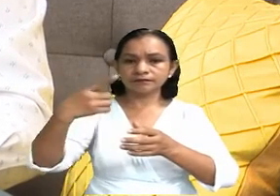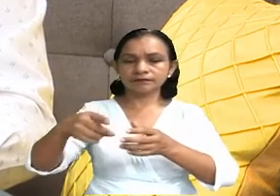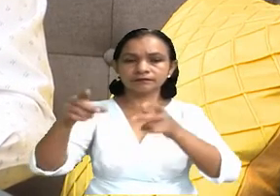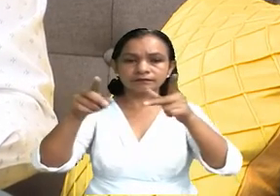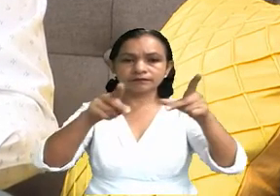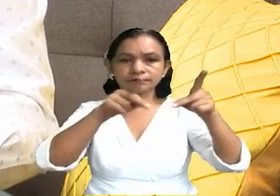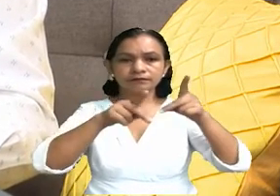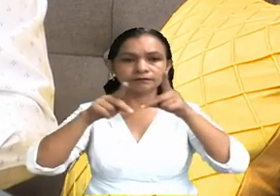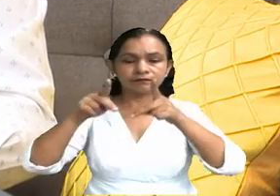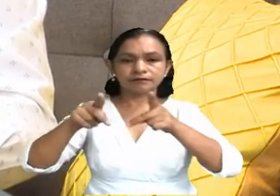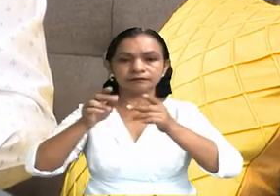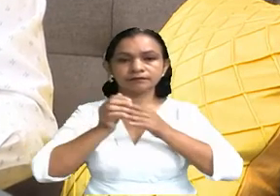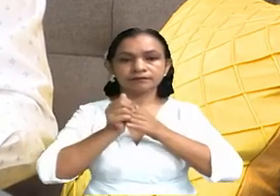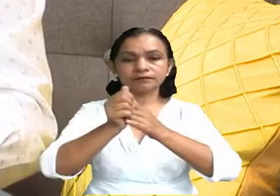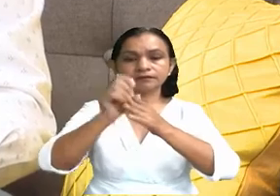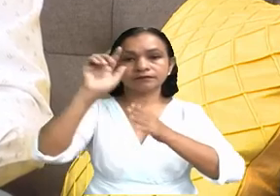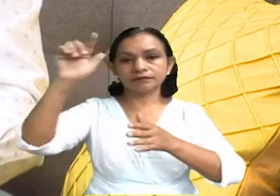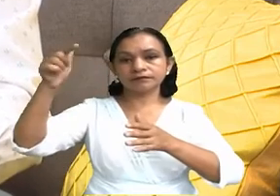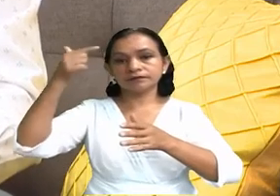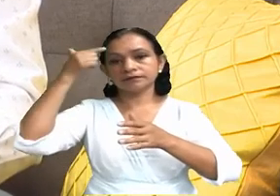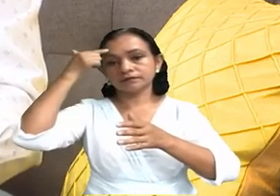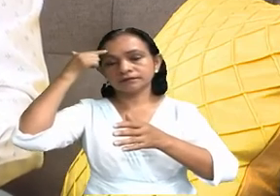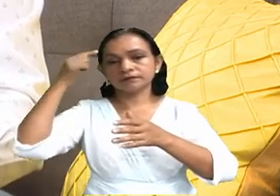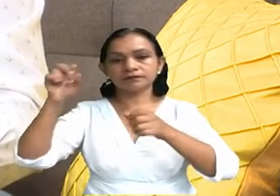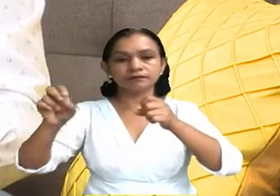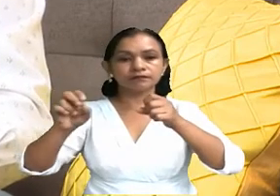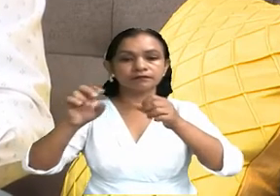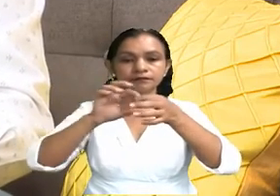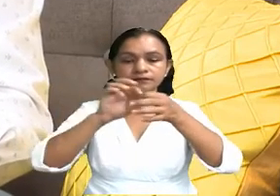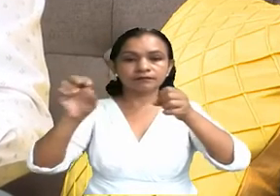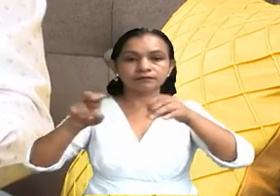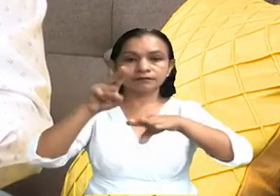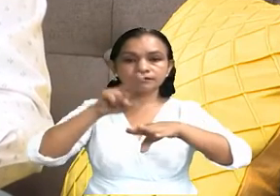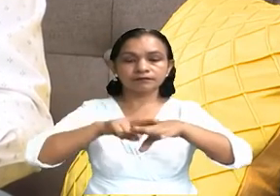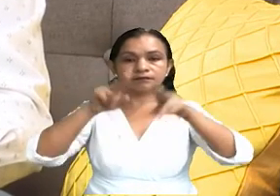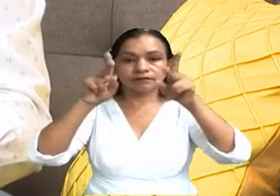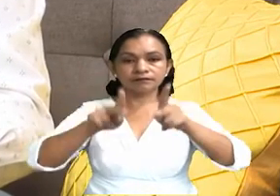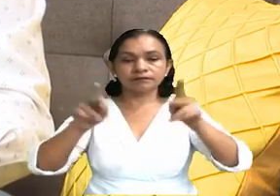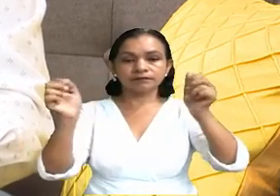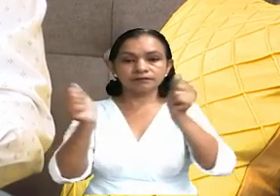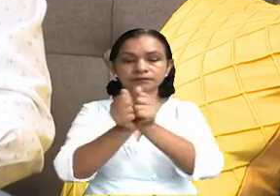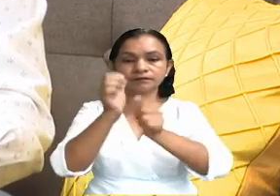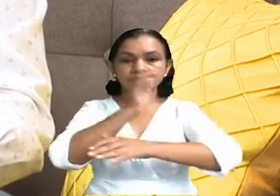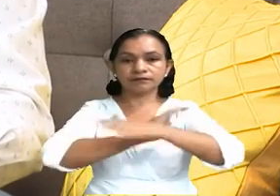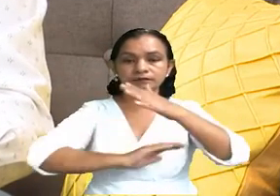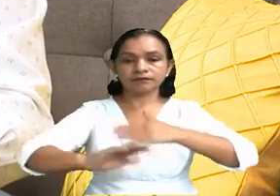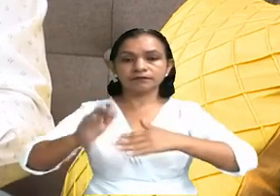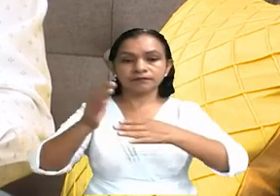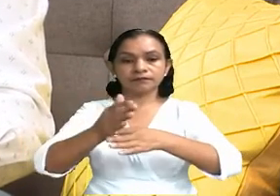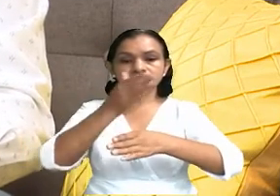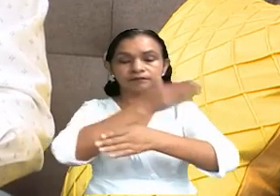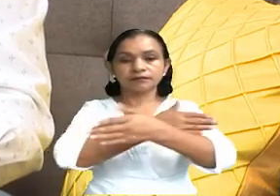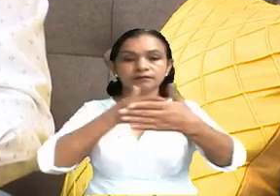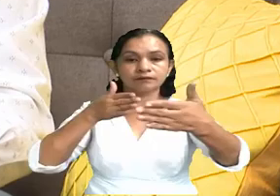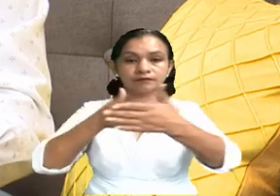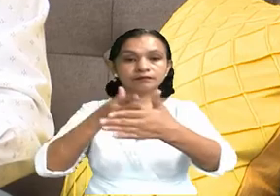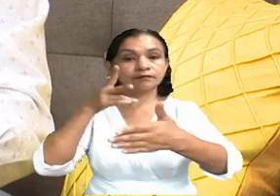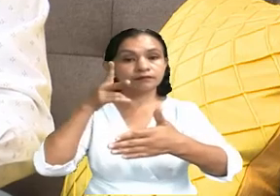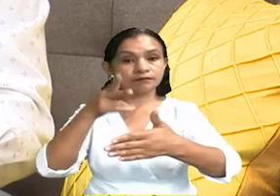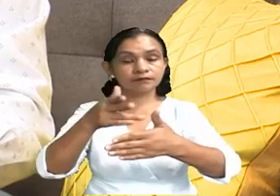derechos liderados por el Gobierno de Reconciliación y Unidad Nacional en favor de las personas con discapacidad. Compañero David, pues antes de irnos a la pausa, ¿no?